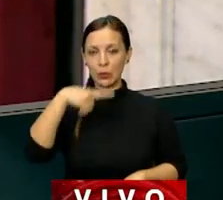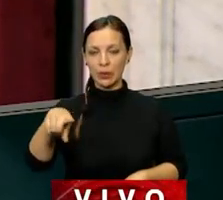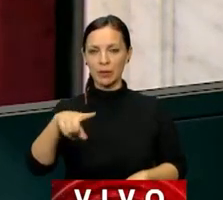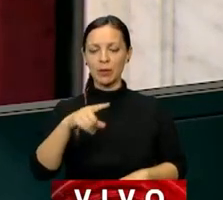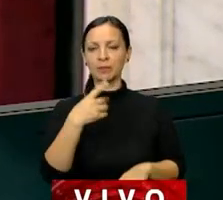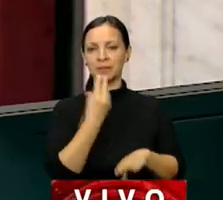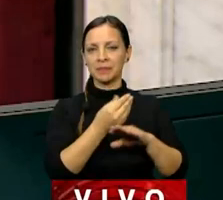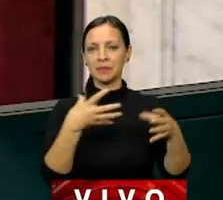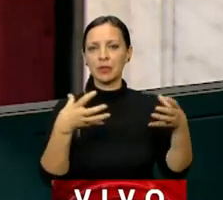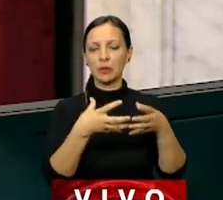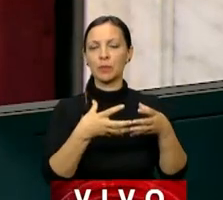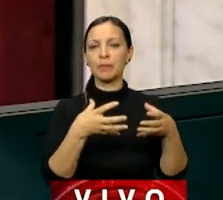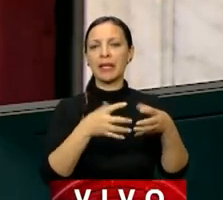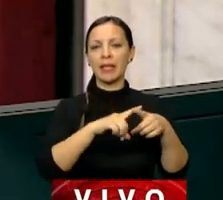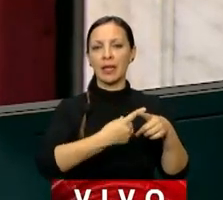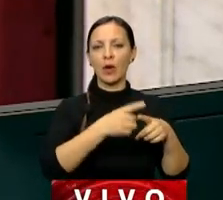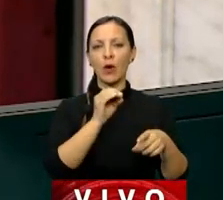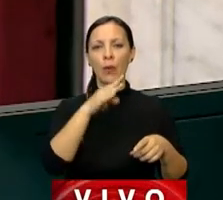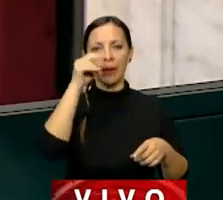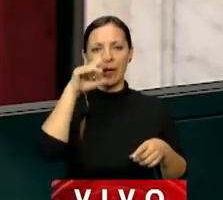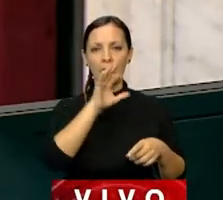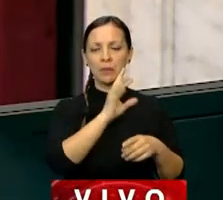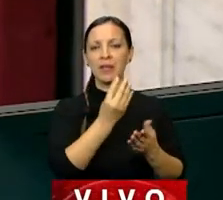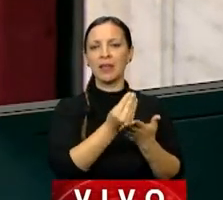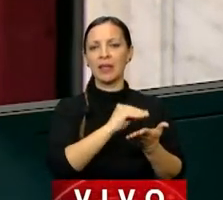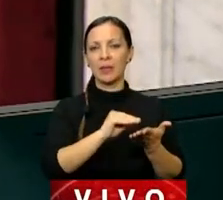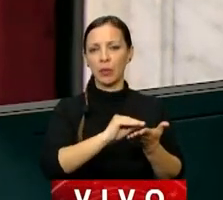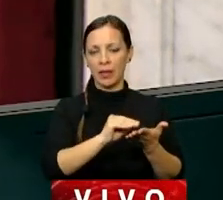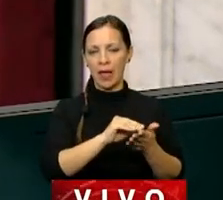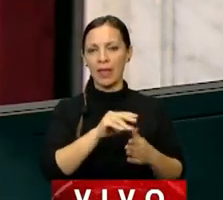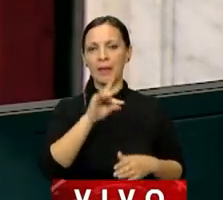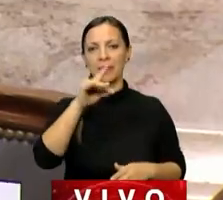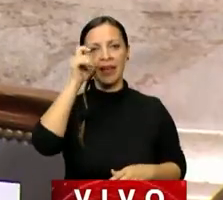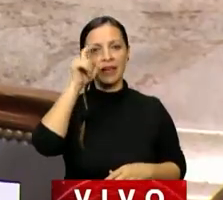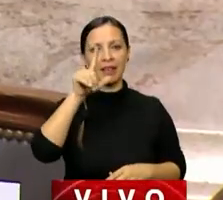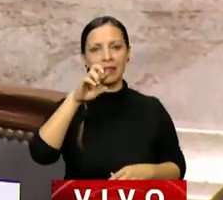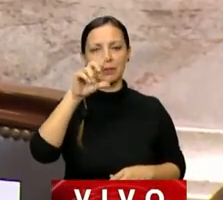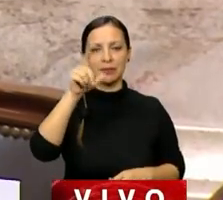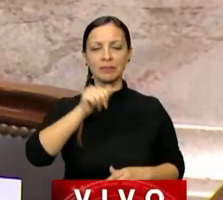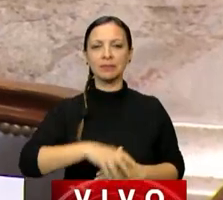del Partido Obrero, la diputada por la provincia de Buenos Aires, Romina del Pla.